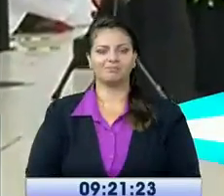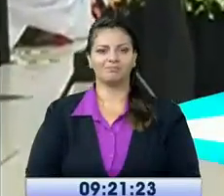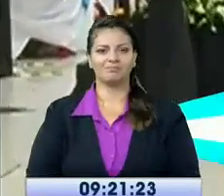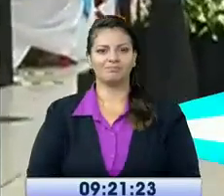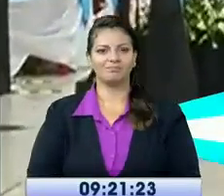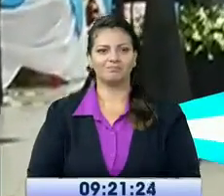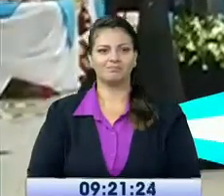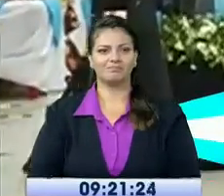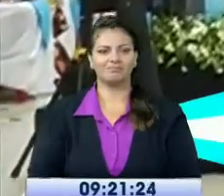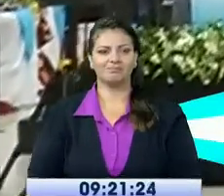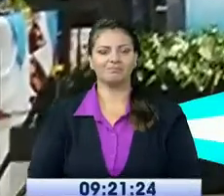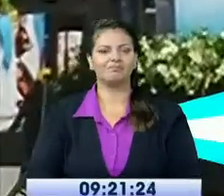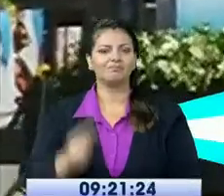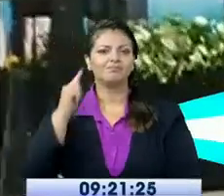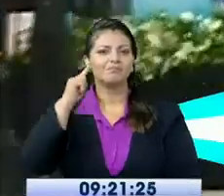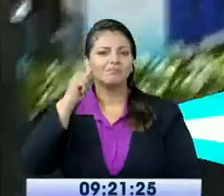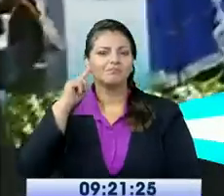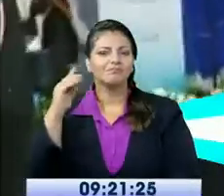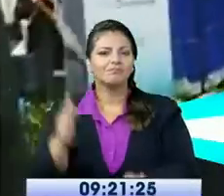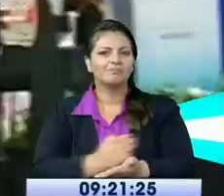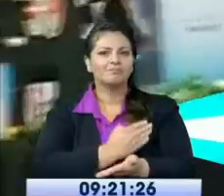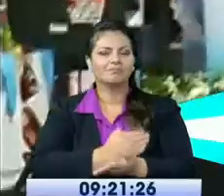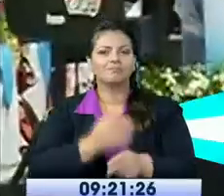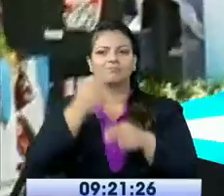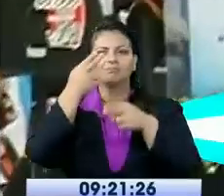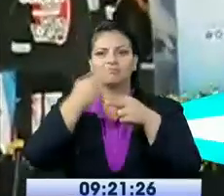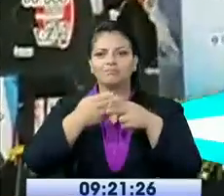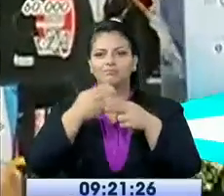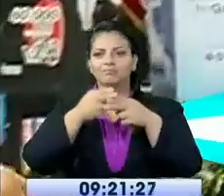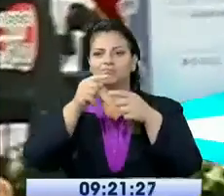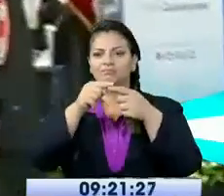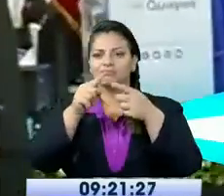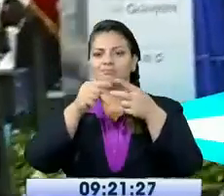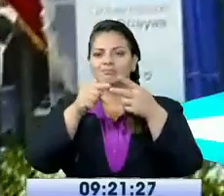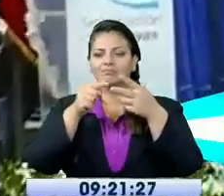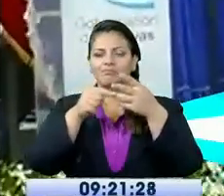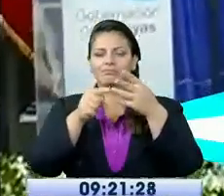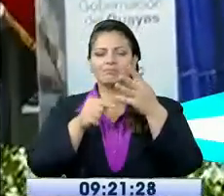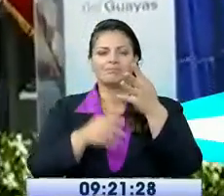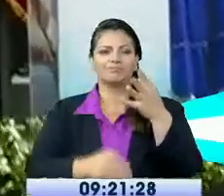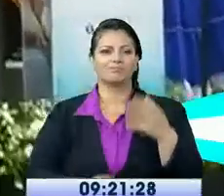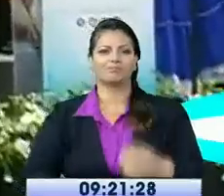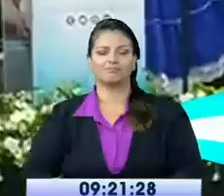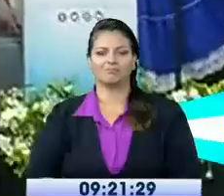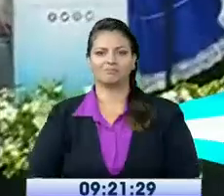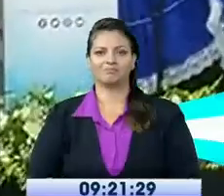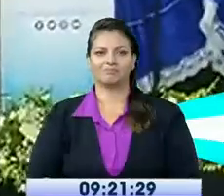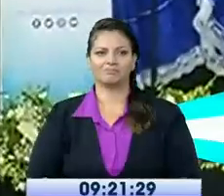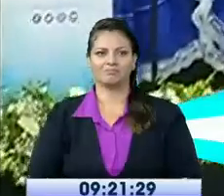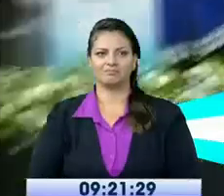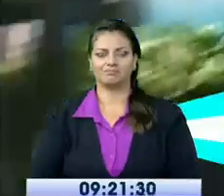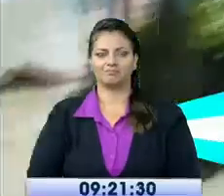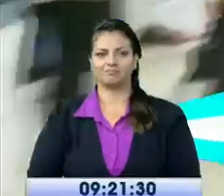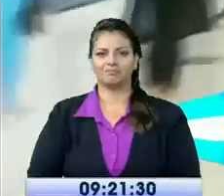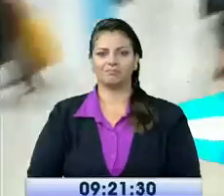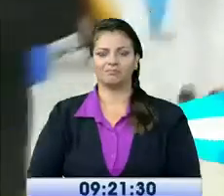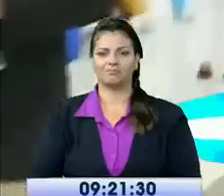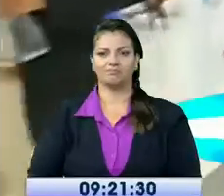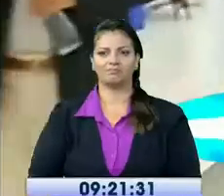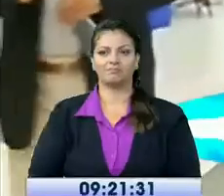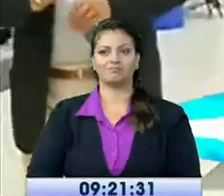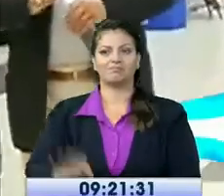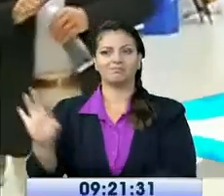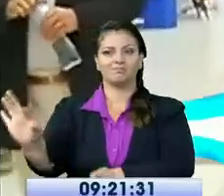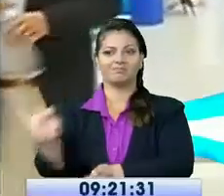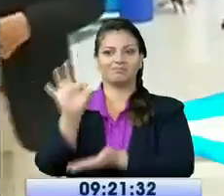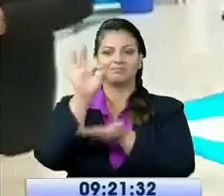la Perla del Pacífico, Guayaquil de mis amores, continuaron con el chuyaquiteño, en fin. Por acá vamos de inmediato a dialogar con la